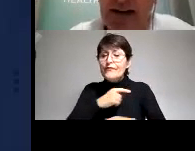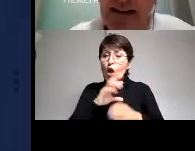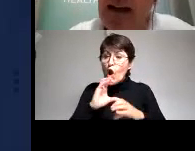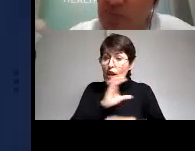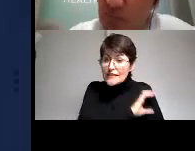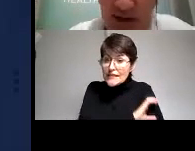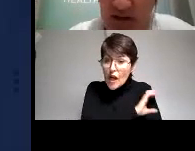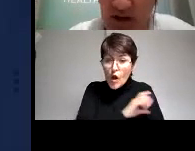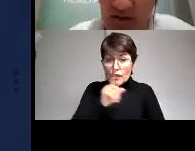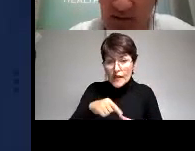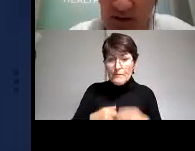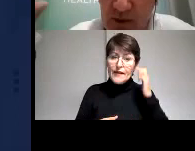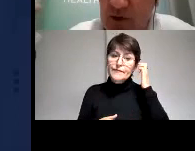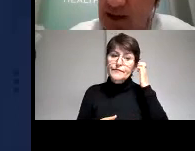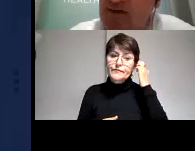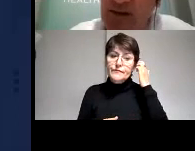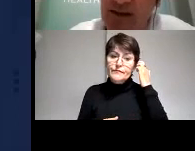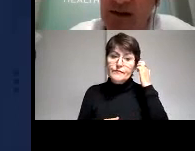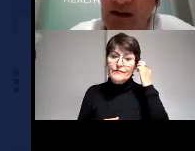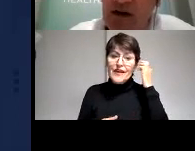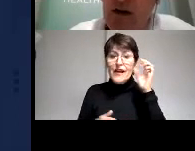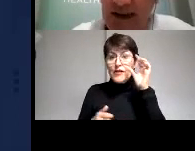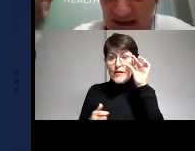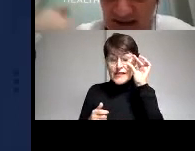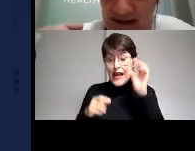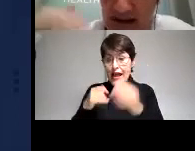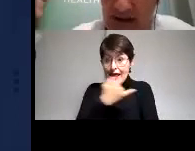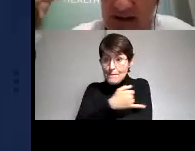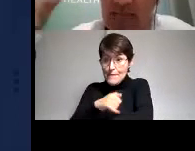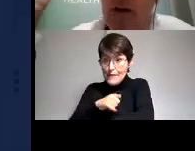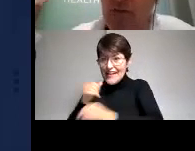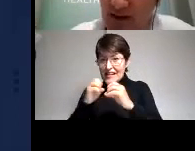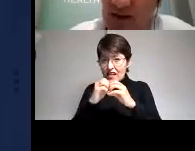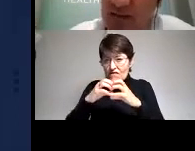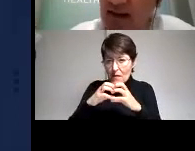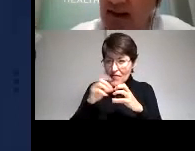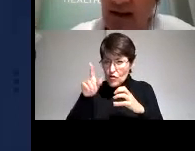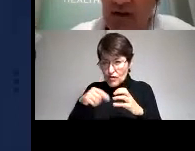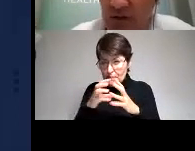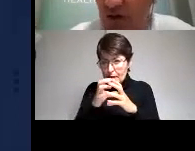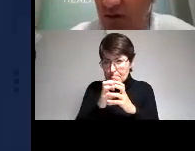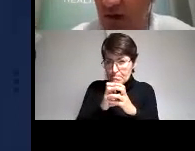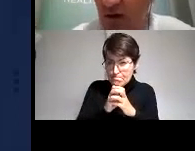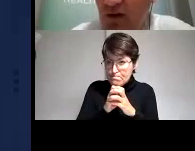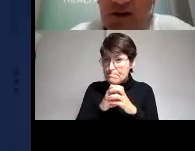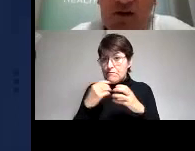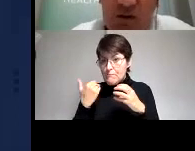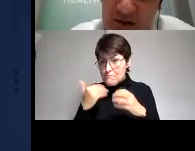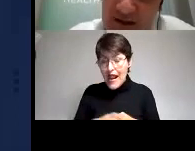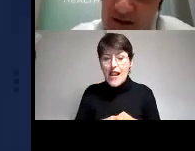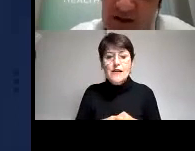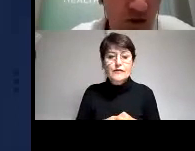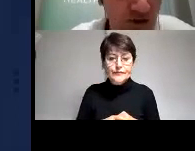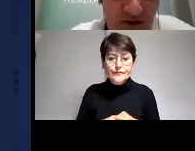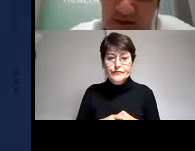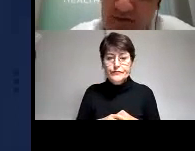la arteria, pero no deja de ser una inflamación. Por lo tanto, cualquier inflamación crónica que afecte a nivel sistémico puede darnos también todos los efectos secundarios de